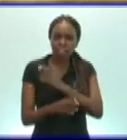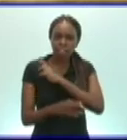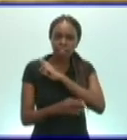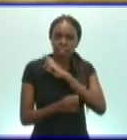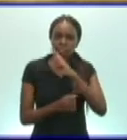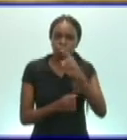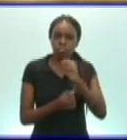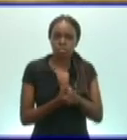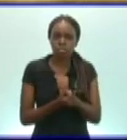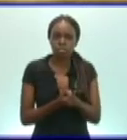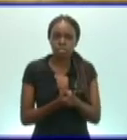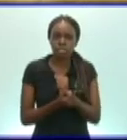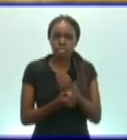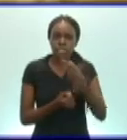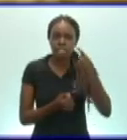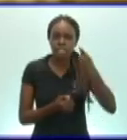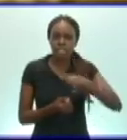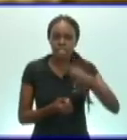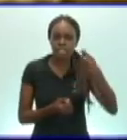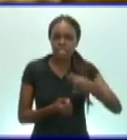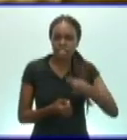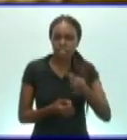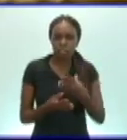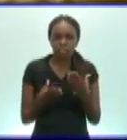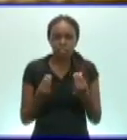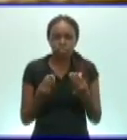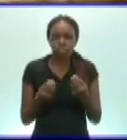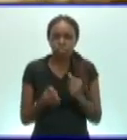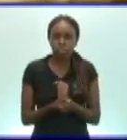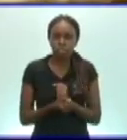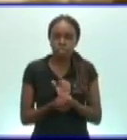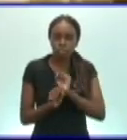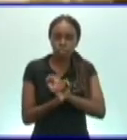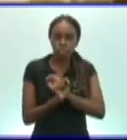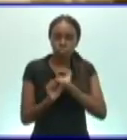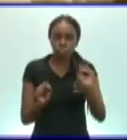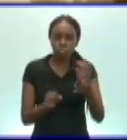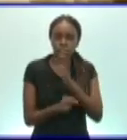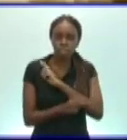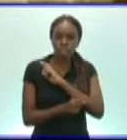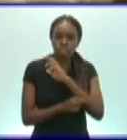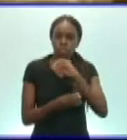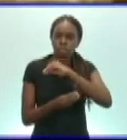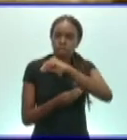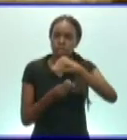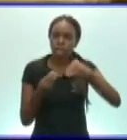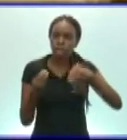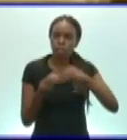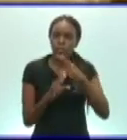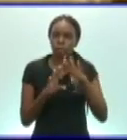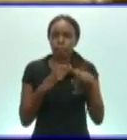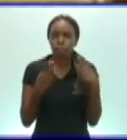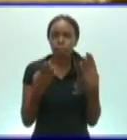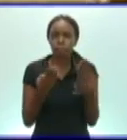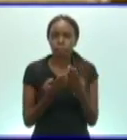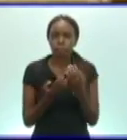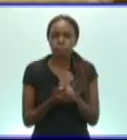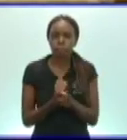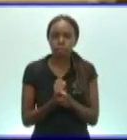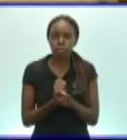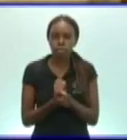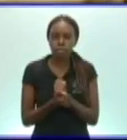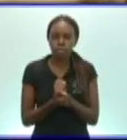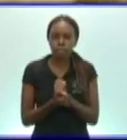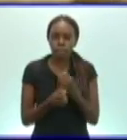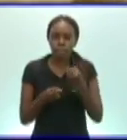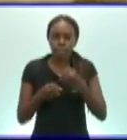estaba cargado de deudas. Al estallar la revolución fue tan opuesto a ella que se comisionó para hacer desistir